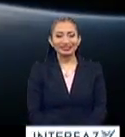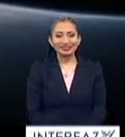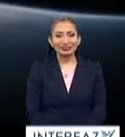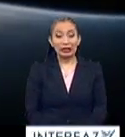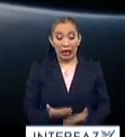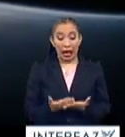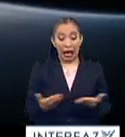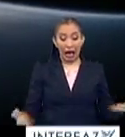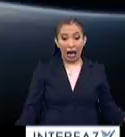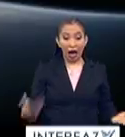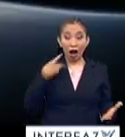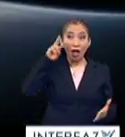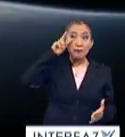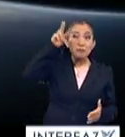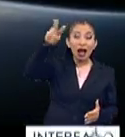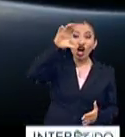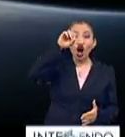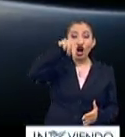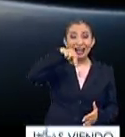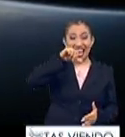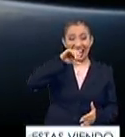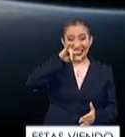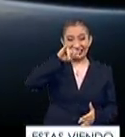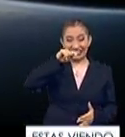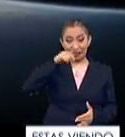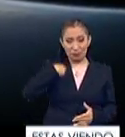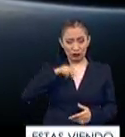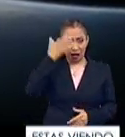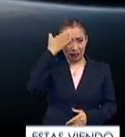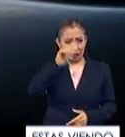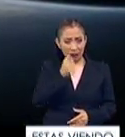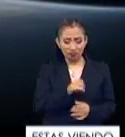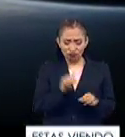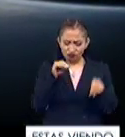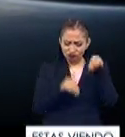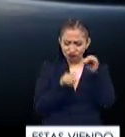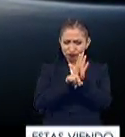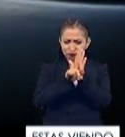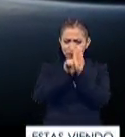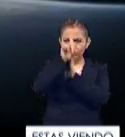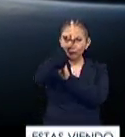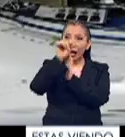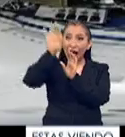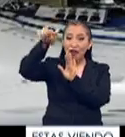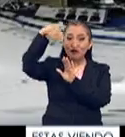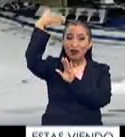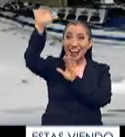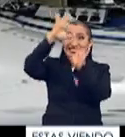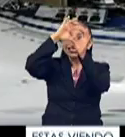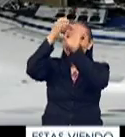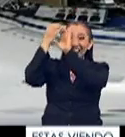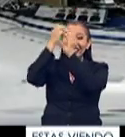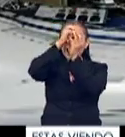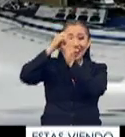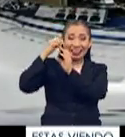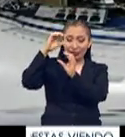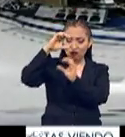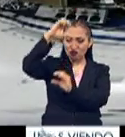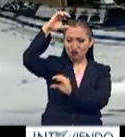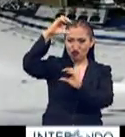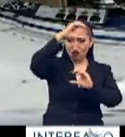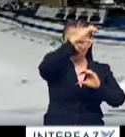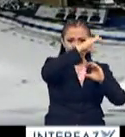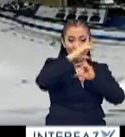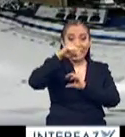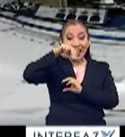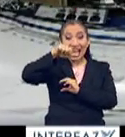Y ahora, en lo sobresaliente del Conacyt, especialistas en el desarrollo de cohetes suborbitales y satélites de órbita inferior de la